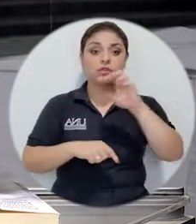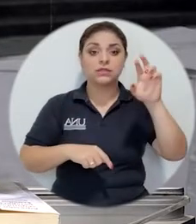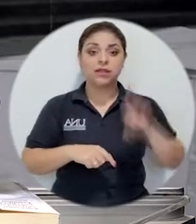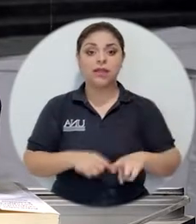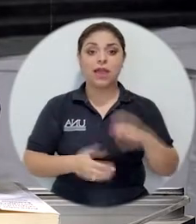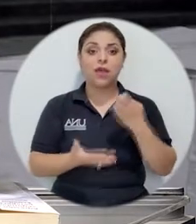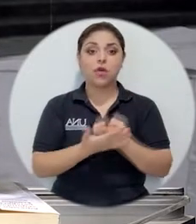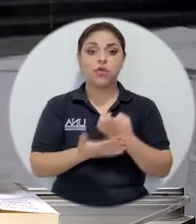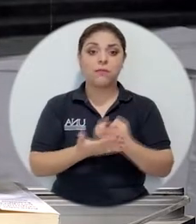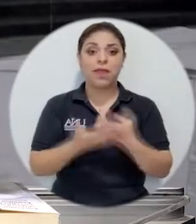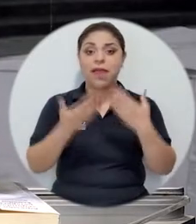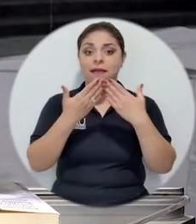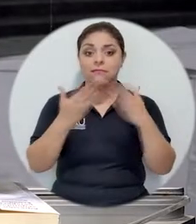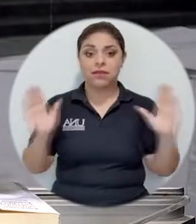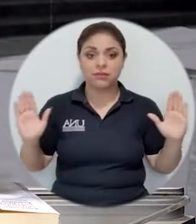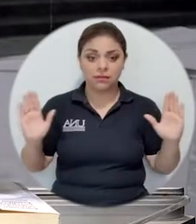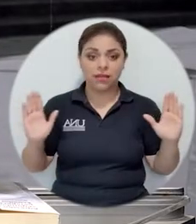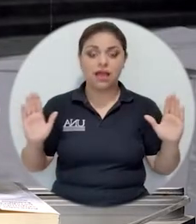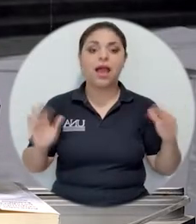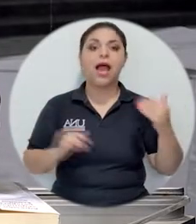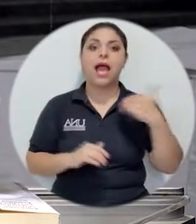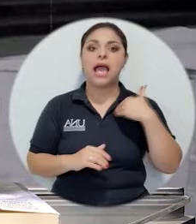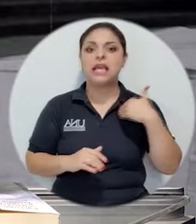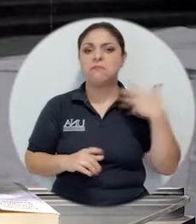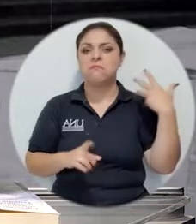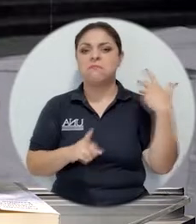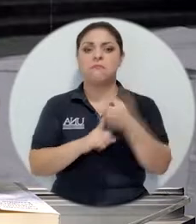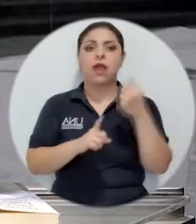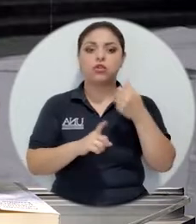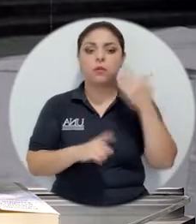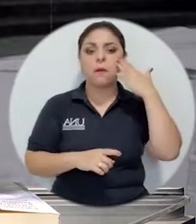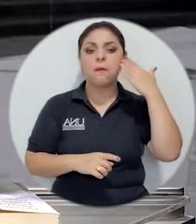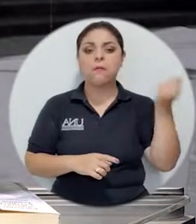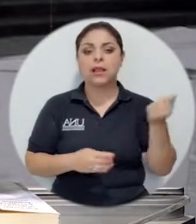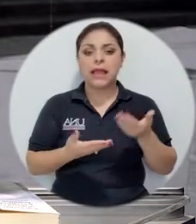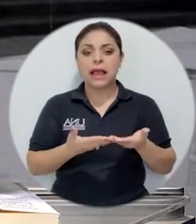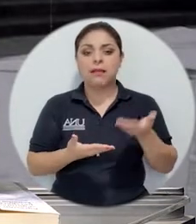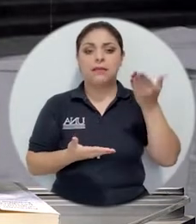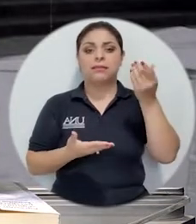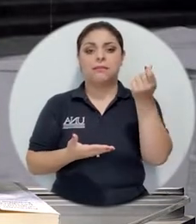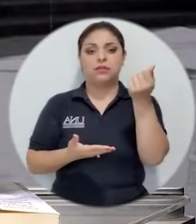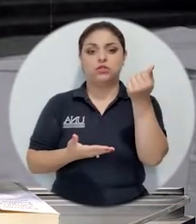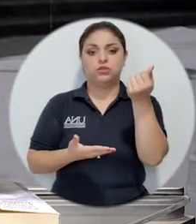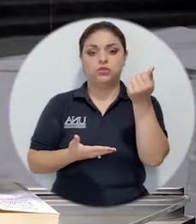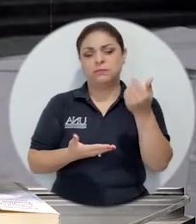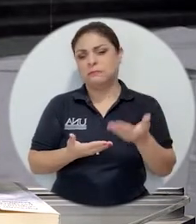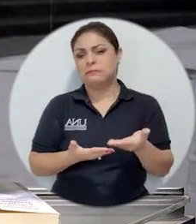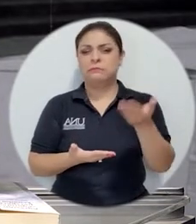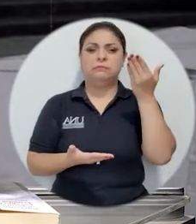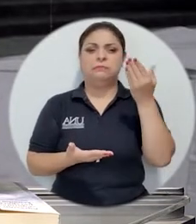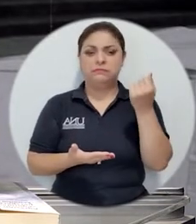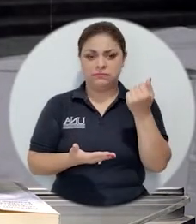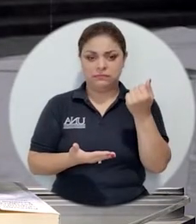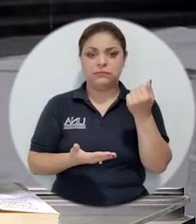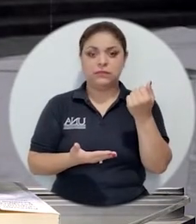una economía abierta, hemos tenido impactos directos en la inflación o en la disponibilidad de ciertos recursos, y es un elemento que